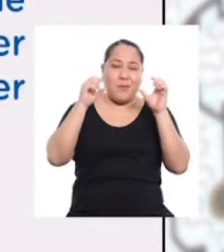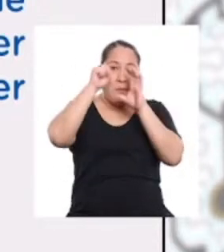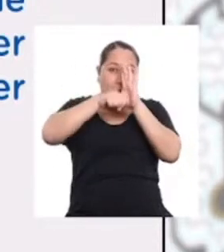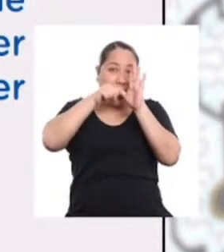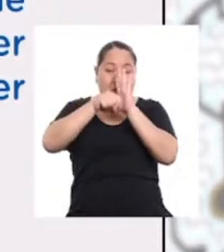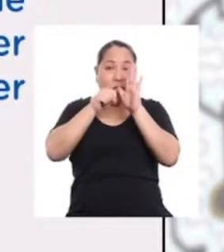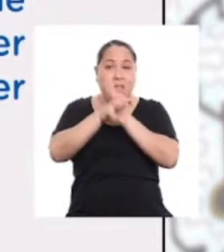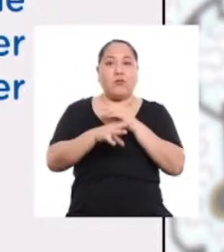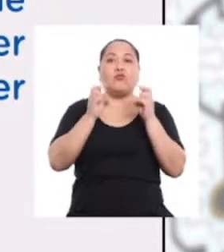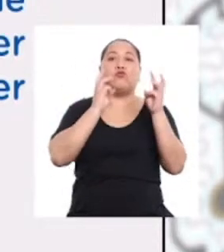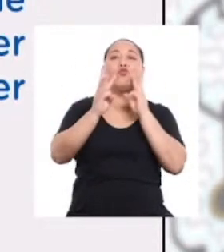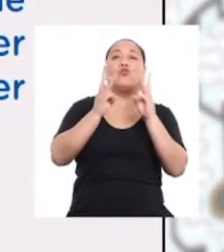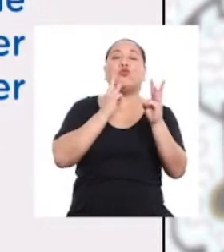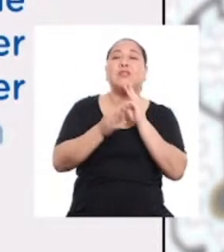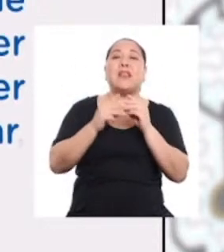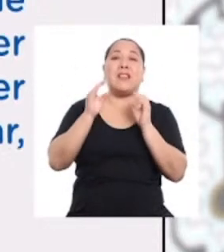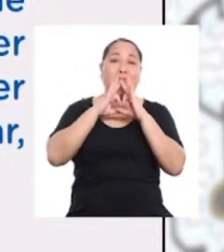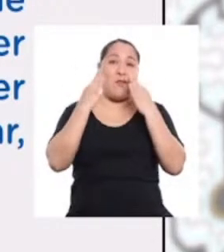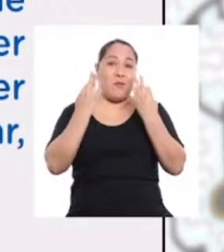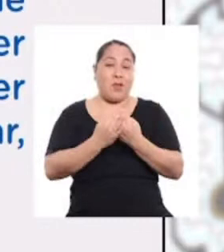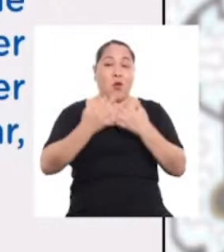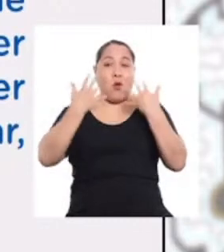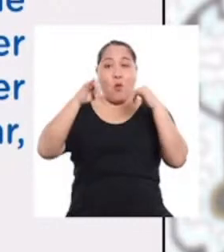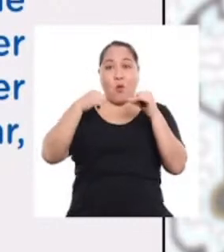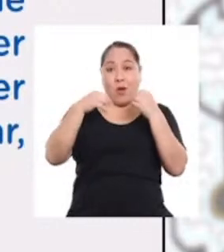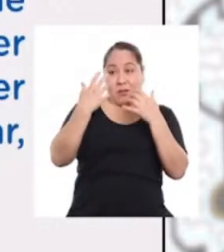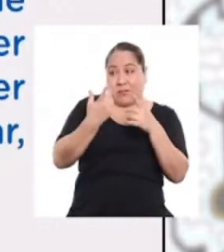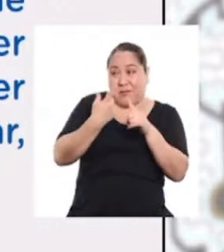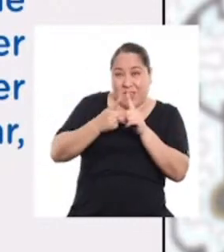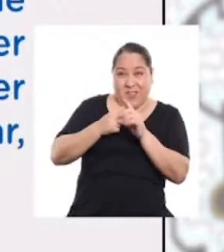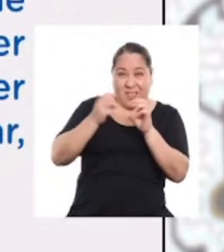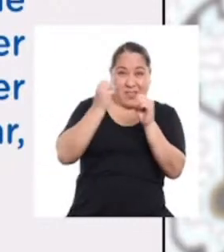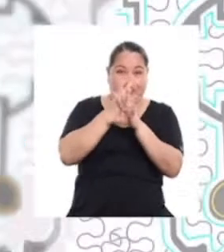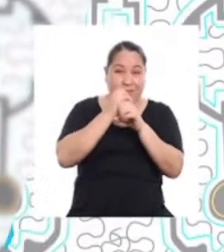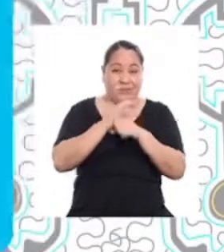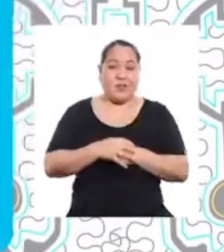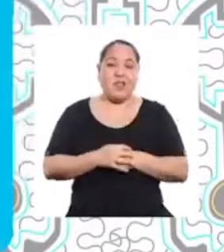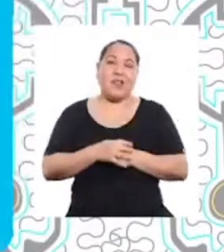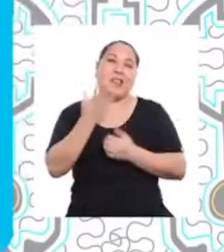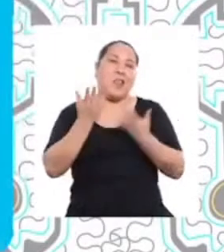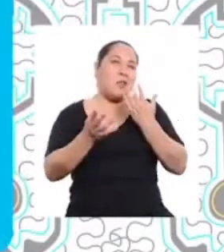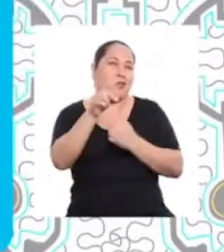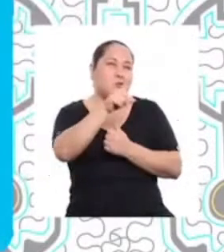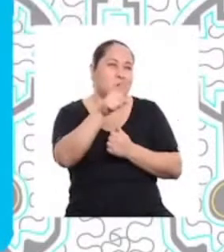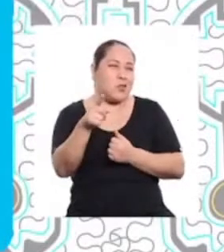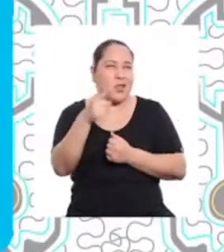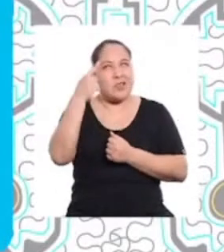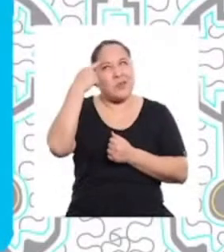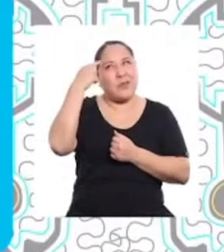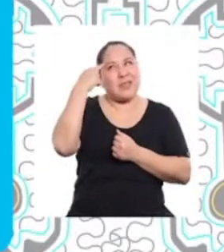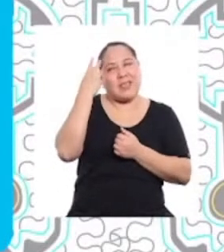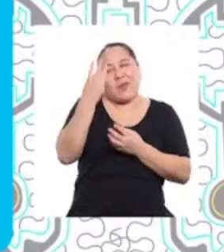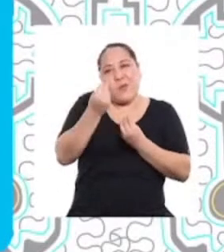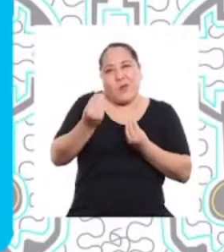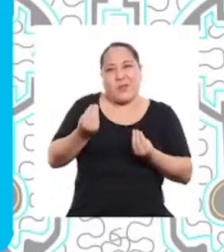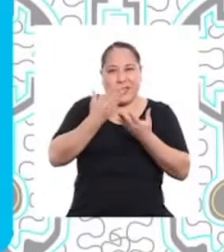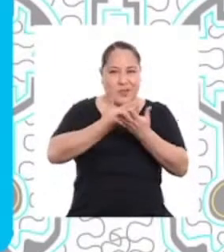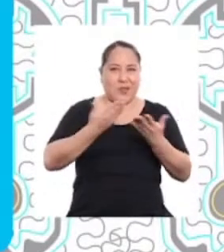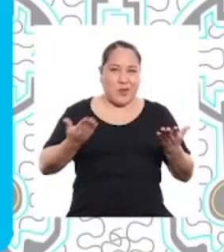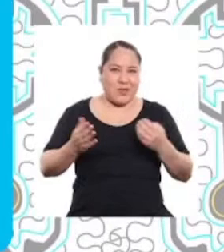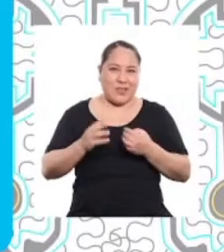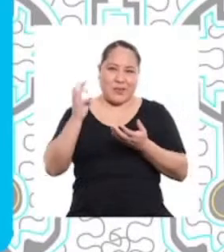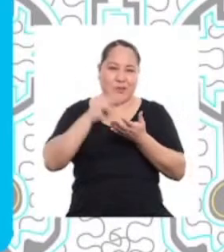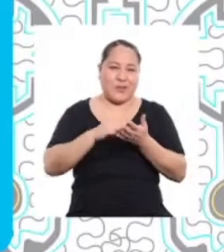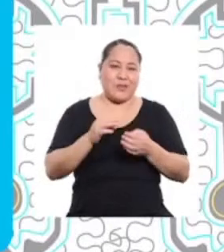películas, tener un chat familiar, jugar juegos. Y seguro que a ustedes se les ocurre